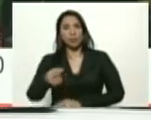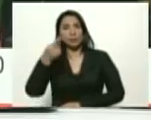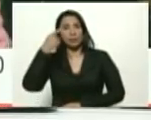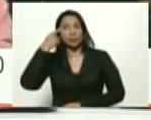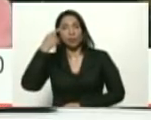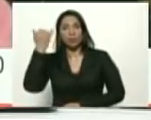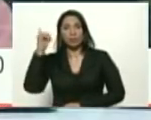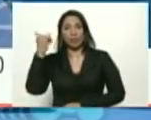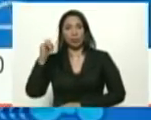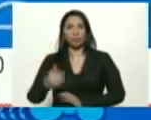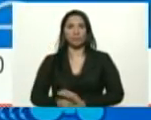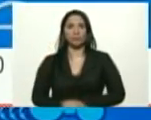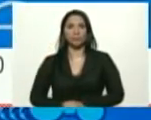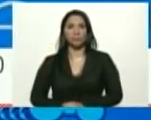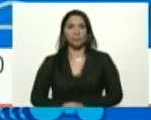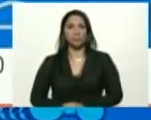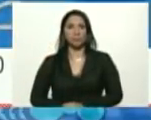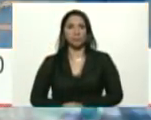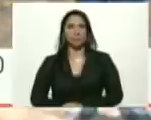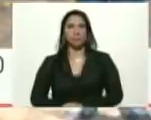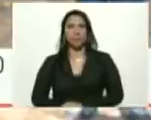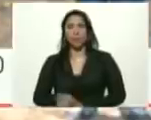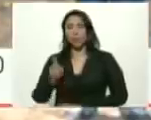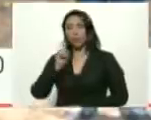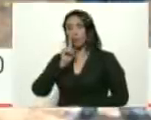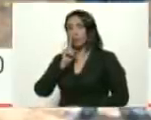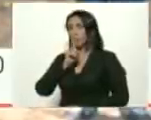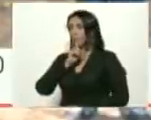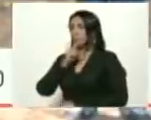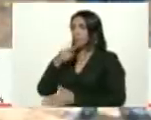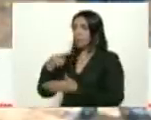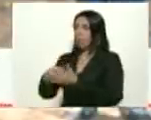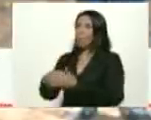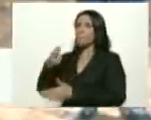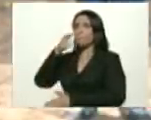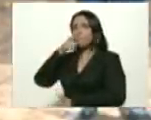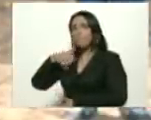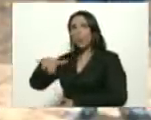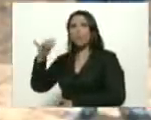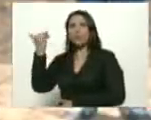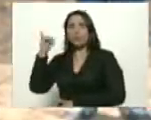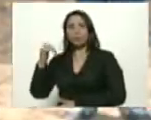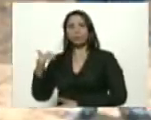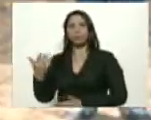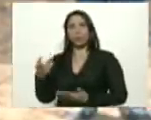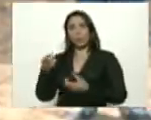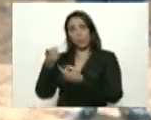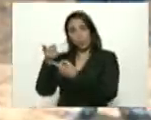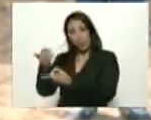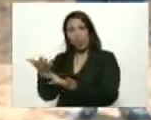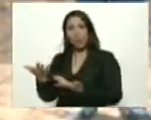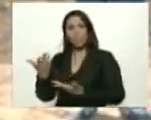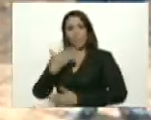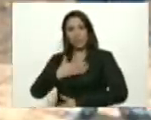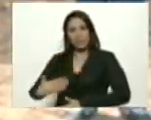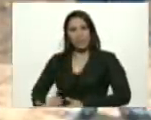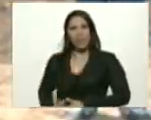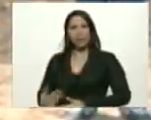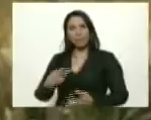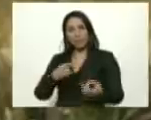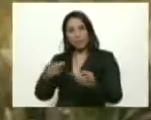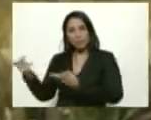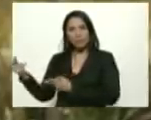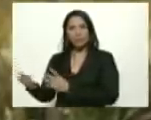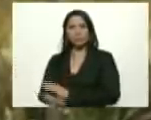Yaracuy. Adelante. En nombre del pueblo de Yaracuy, reciba usted, comandante presidente Nicolás